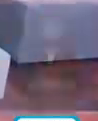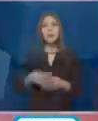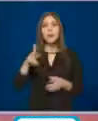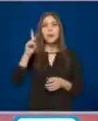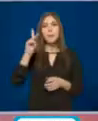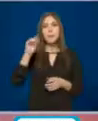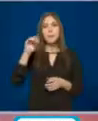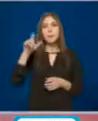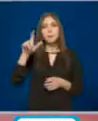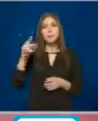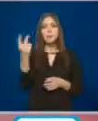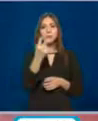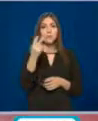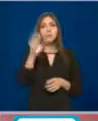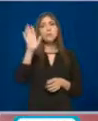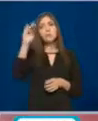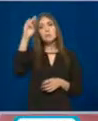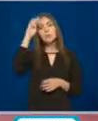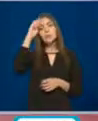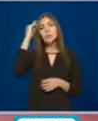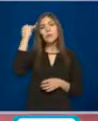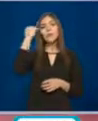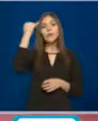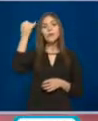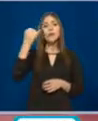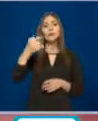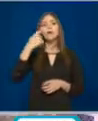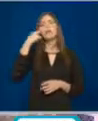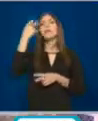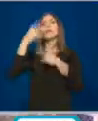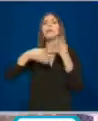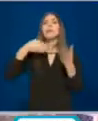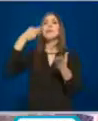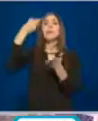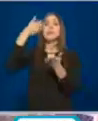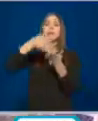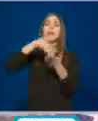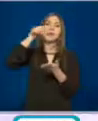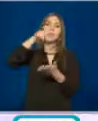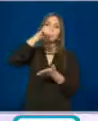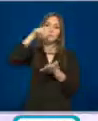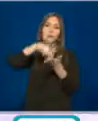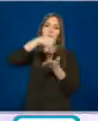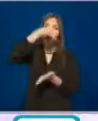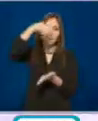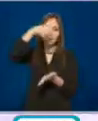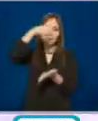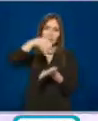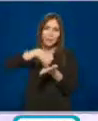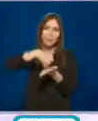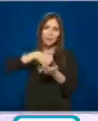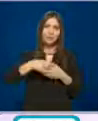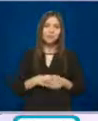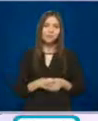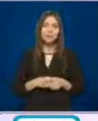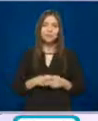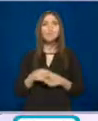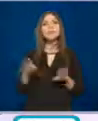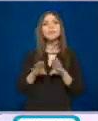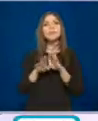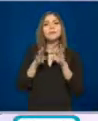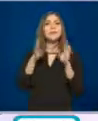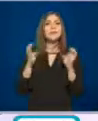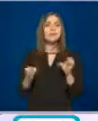Pamela y yo estamos hasta considerando la idea de irnos a esta isla, Fernando. Exactamente. Bienvenido. Sí. ¿Cómo estás? Muy bien, ¿cómo